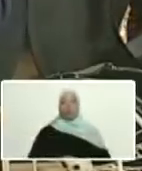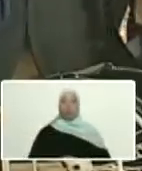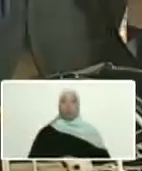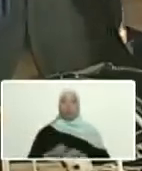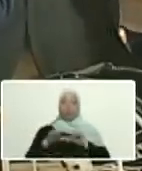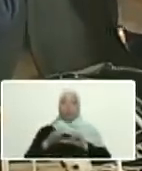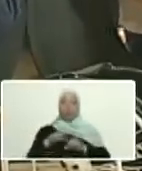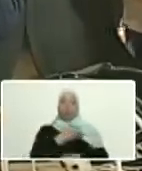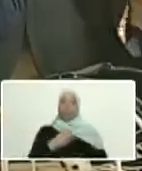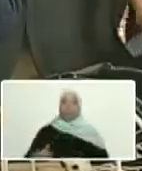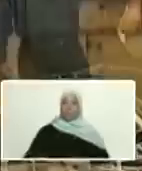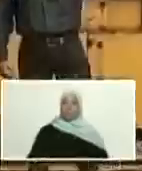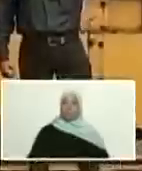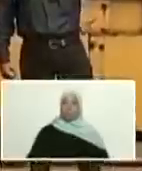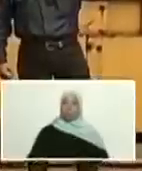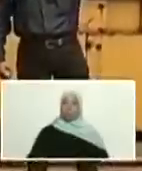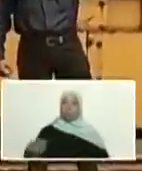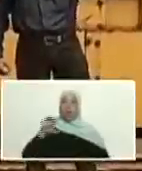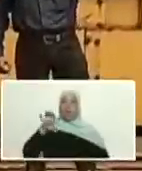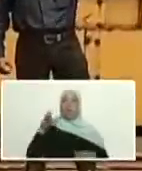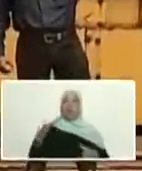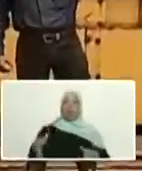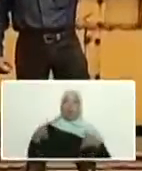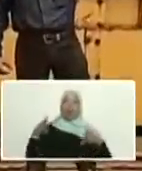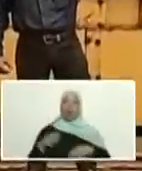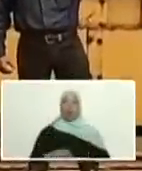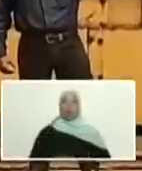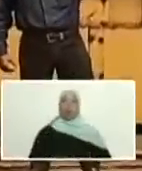contundentes, presidente. ¡Viva la patria!